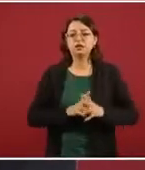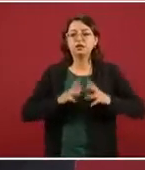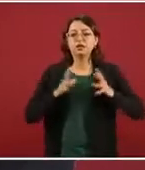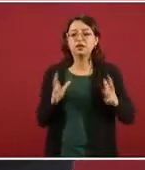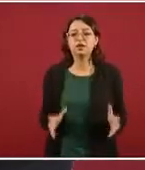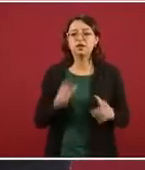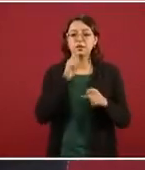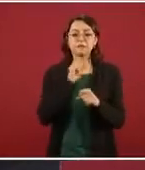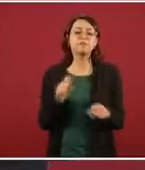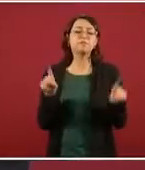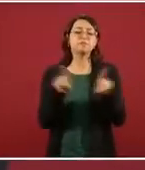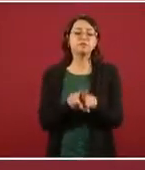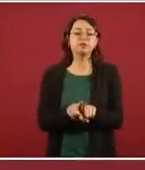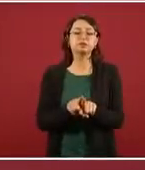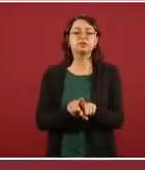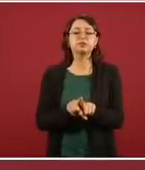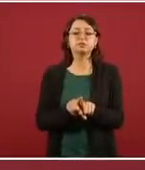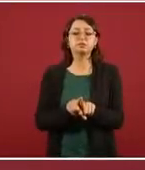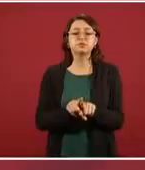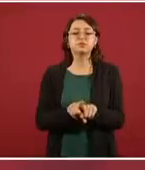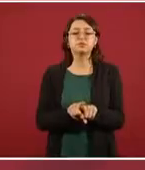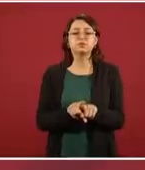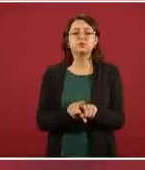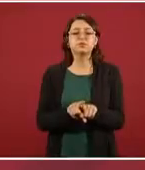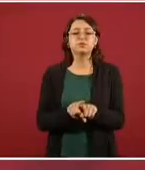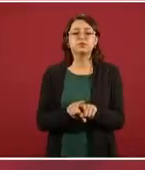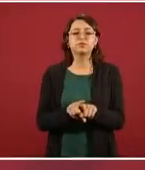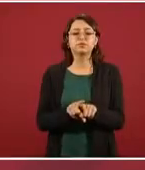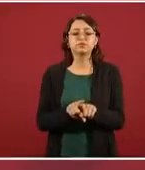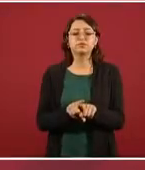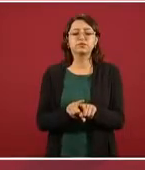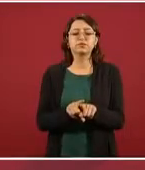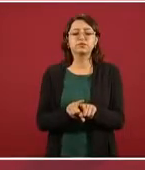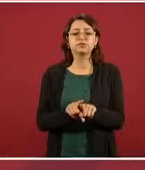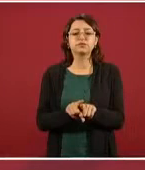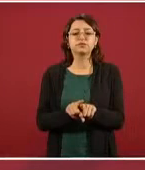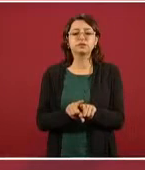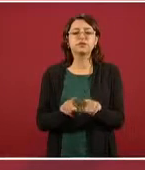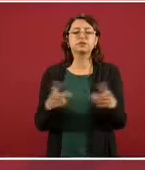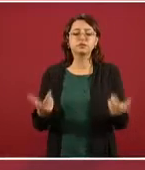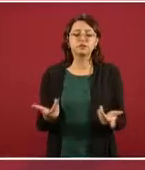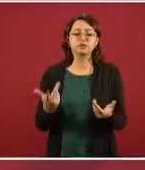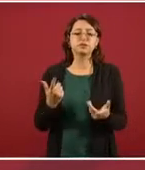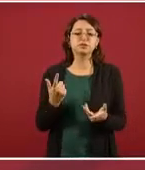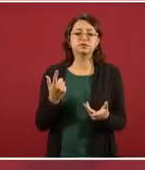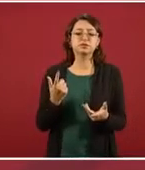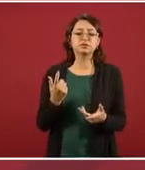se considera también el aumentar la pensión